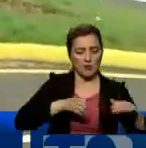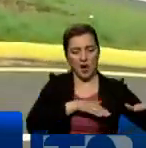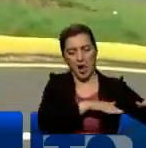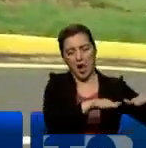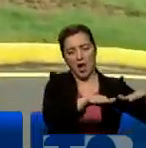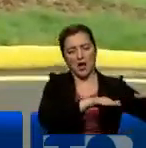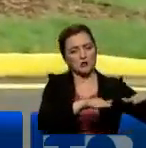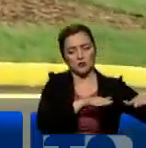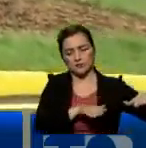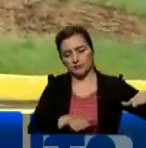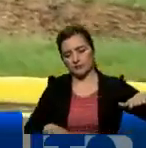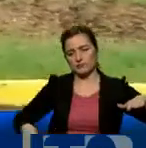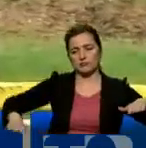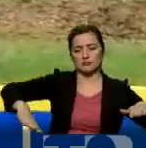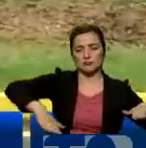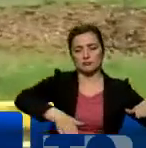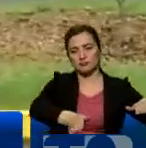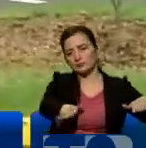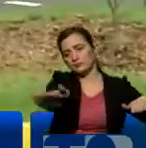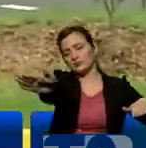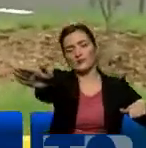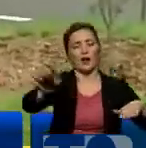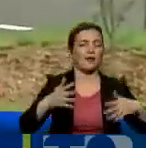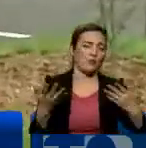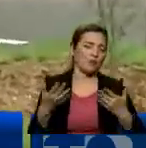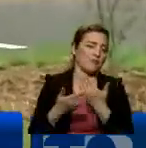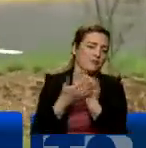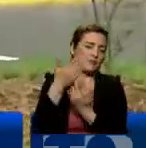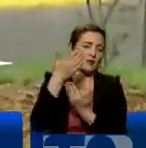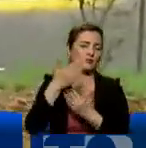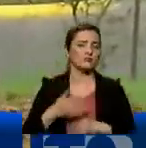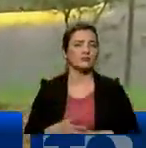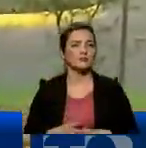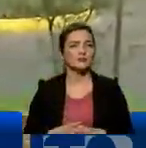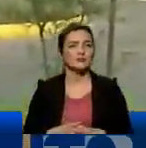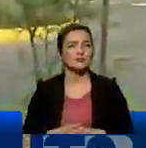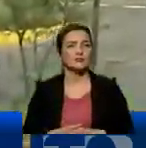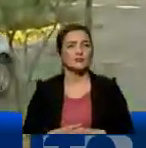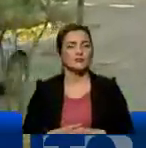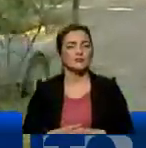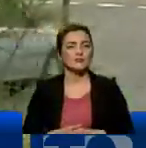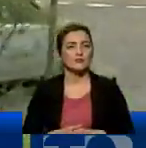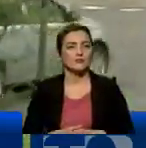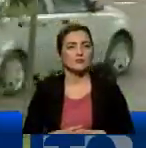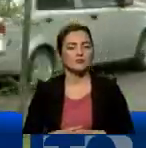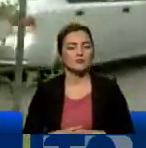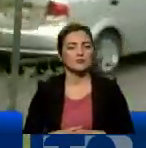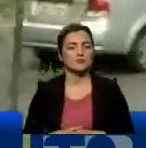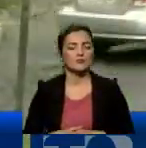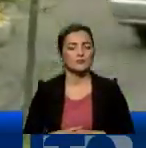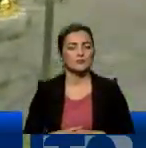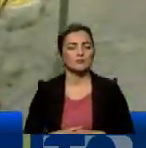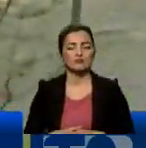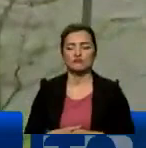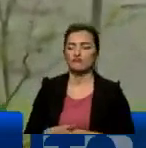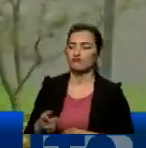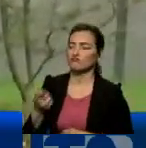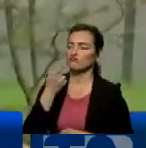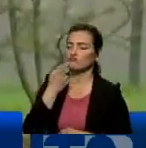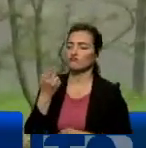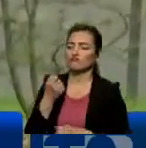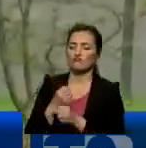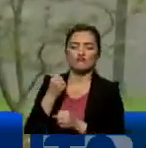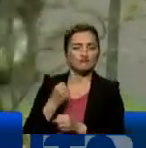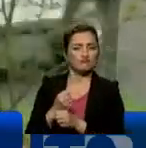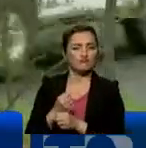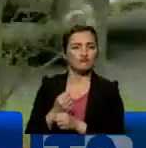paradas y movimiento del área de circulación. Importante también mencionar sobre los